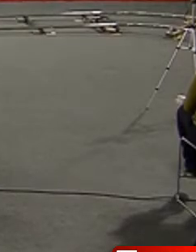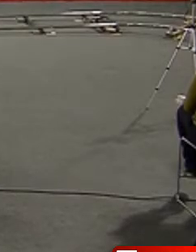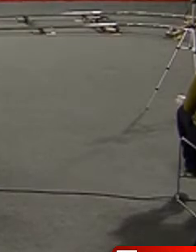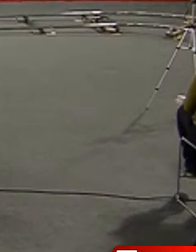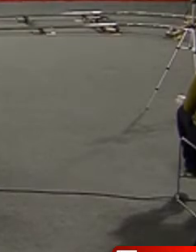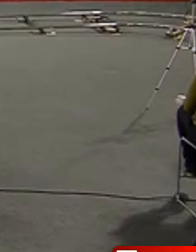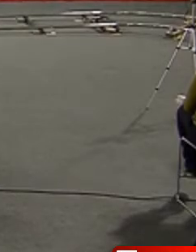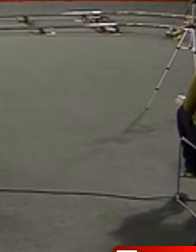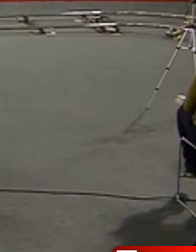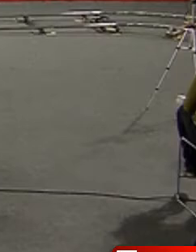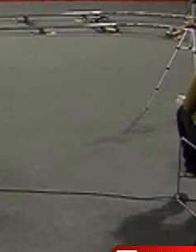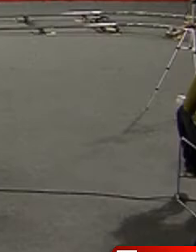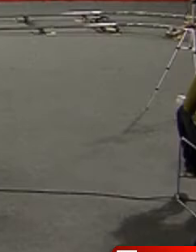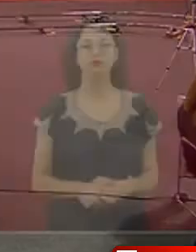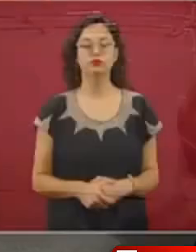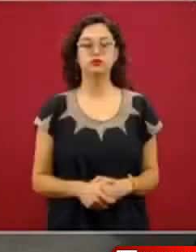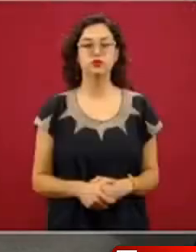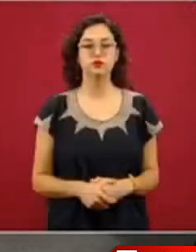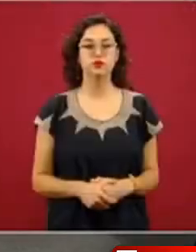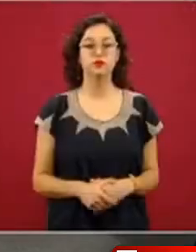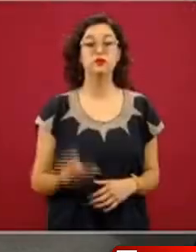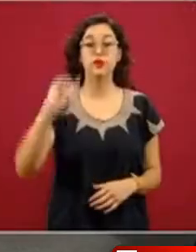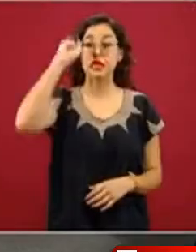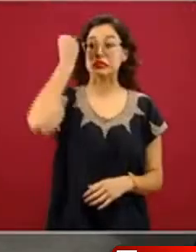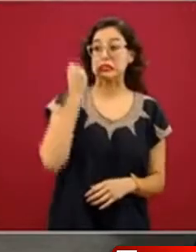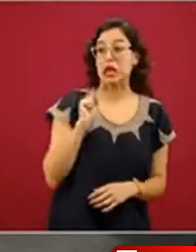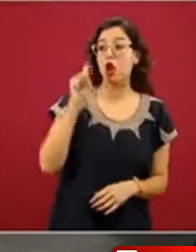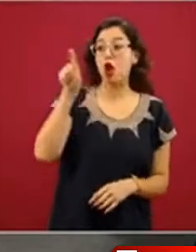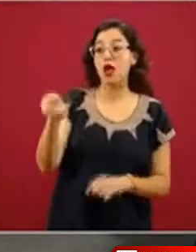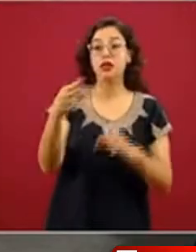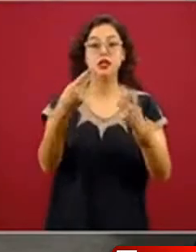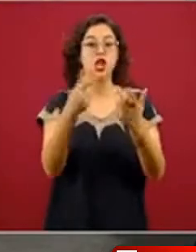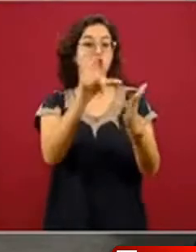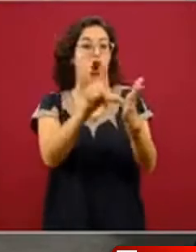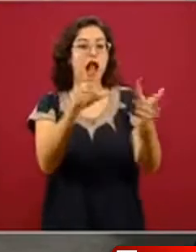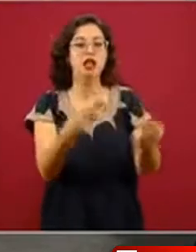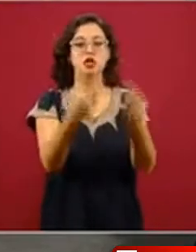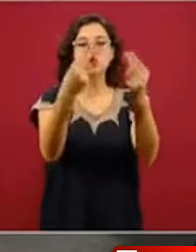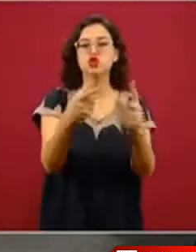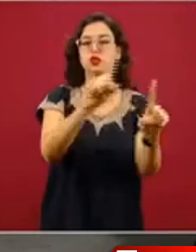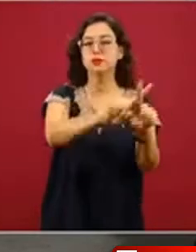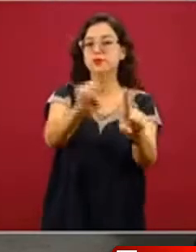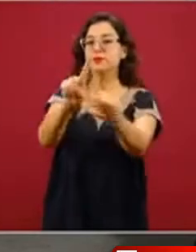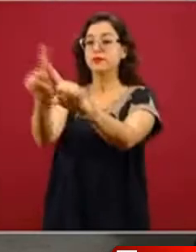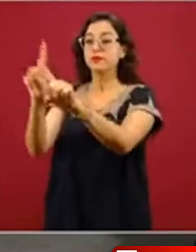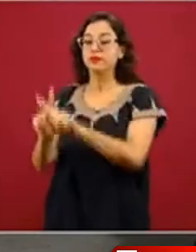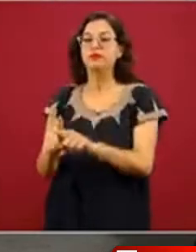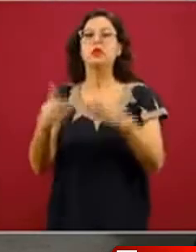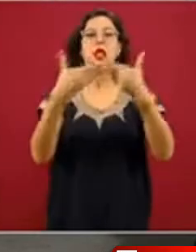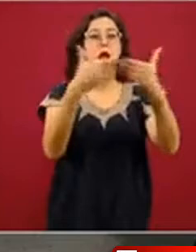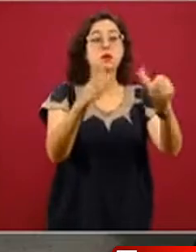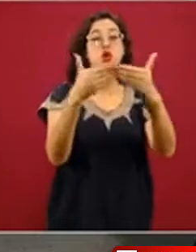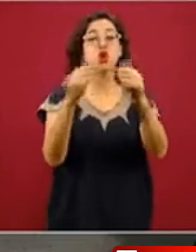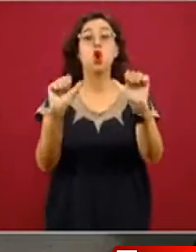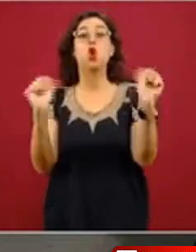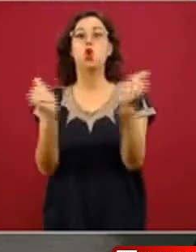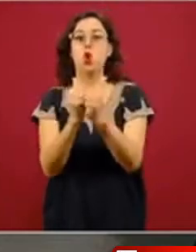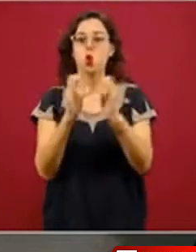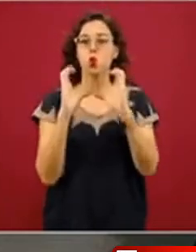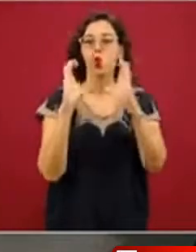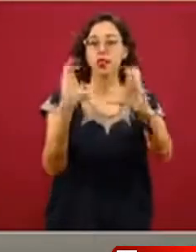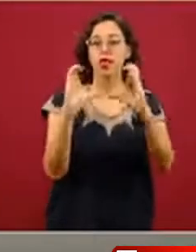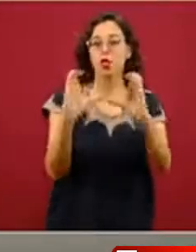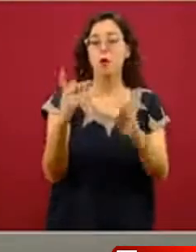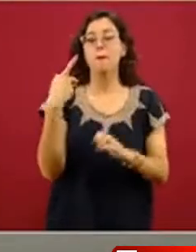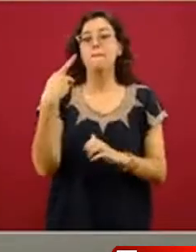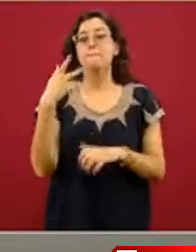desconfinamientos ordenados, cuidando que las zonas comunes de los comercios no estuvieran con